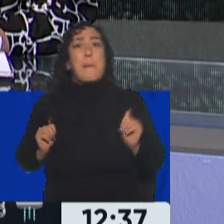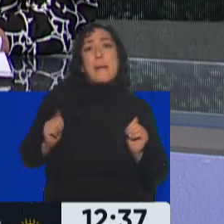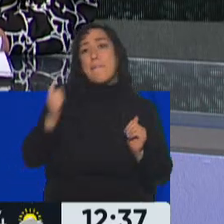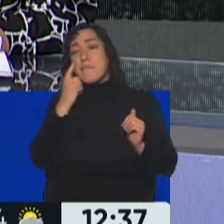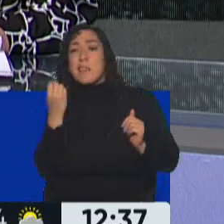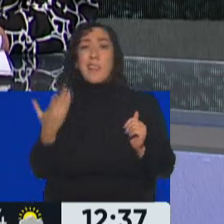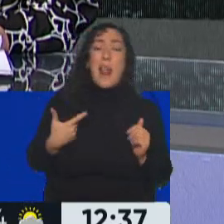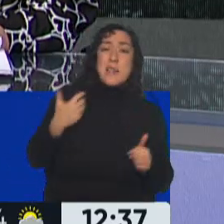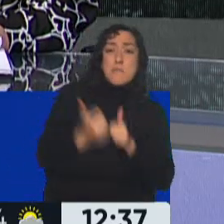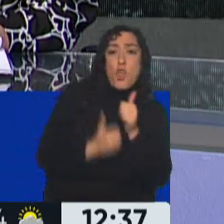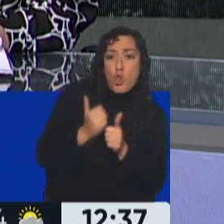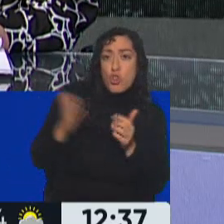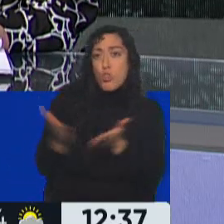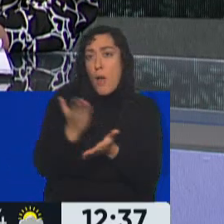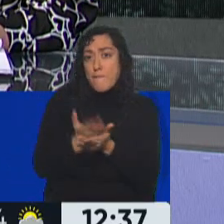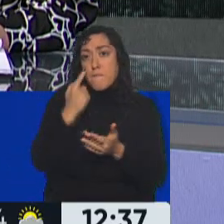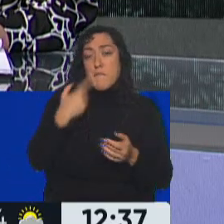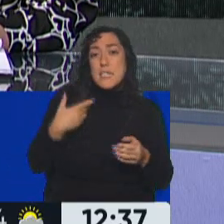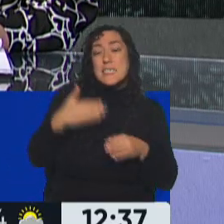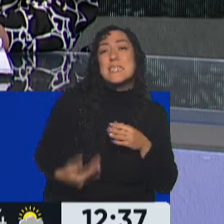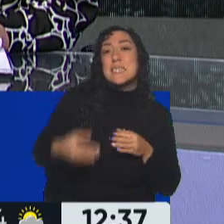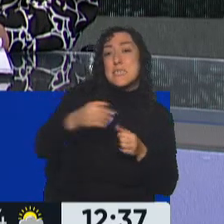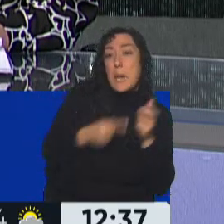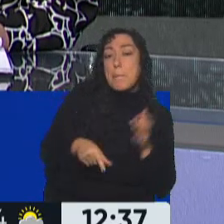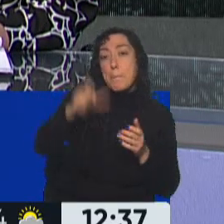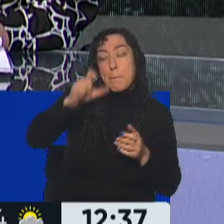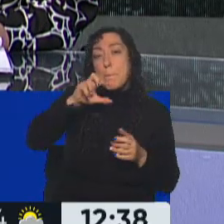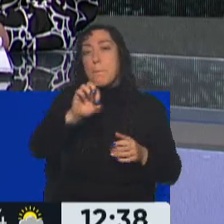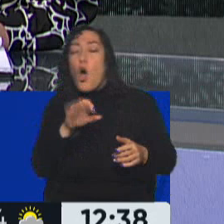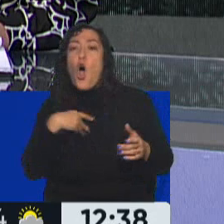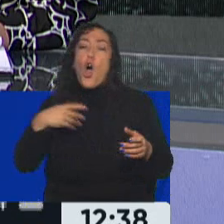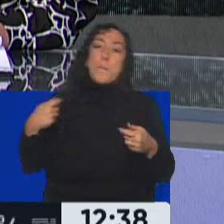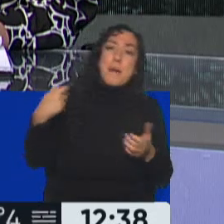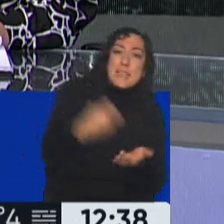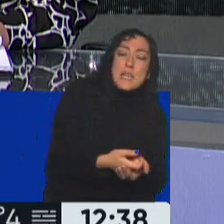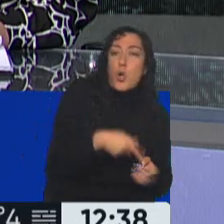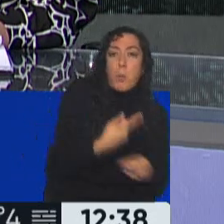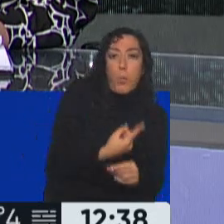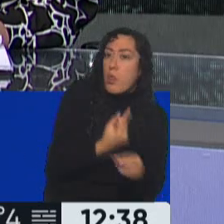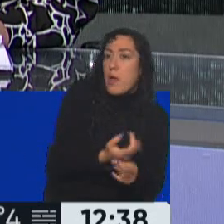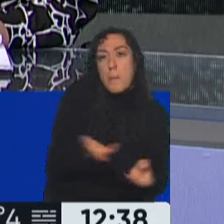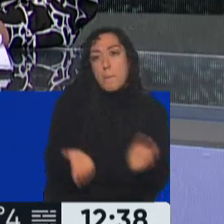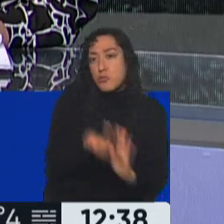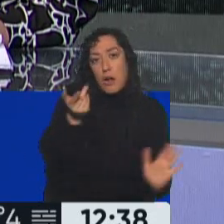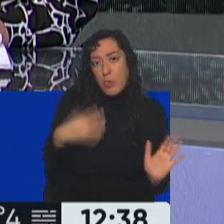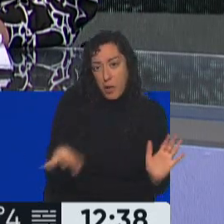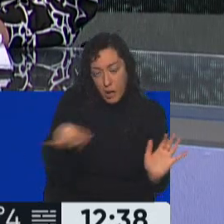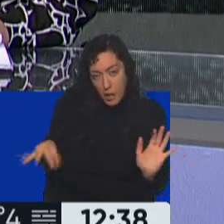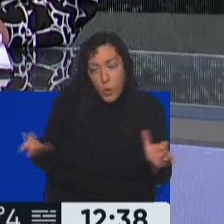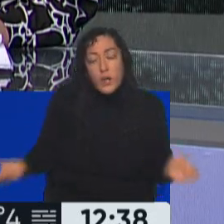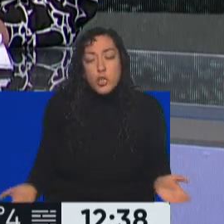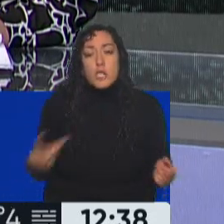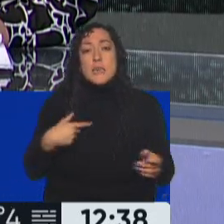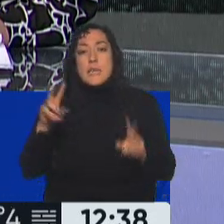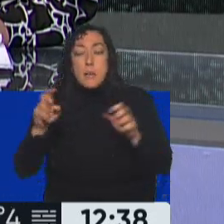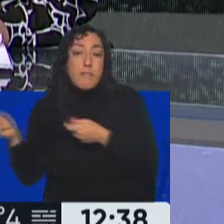sectores productivos industriales dicen, no, hasta que no se levante el cepo no vamos a poder invertir, no va a poder crecer la República Argentina. Desde la cuestión financiera